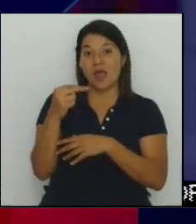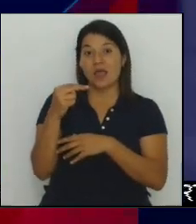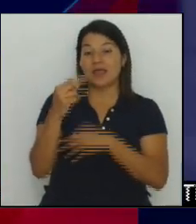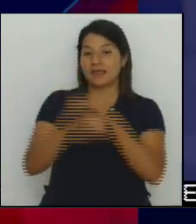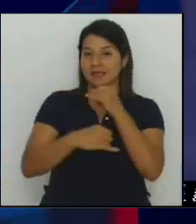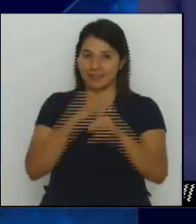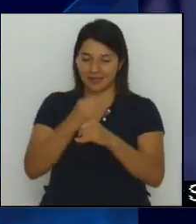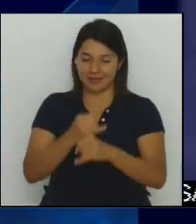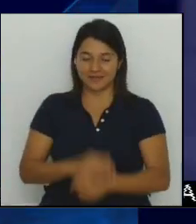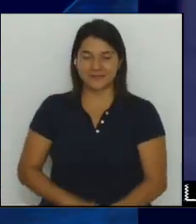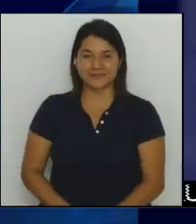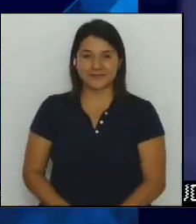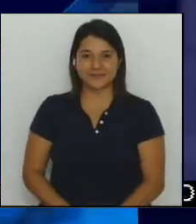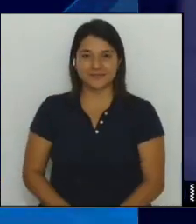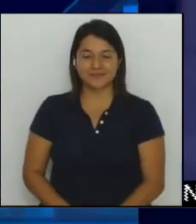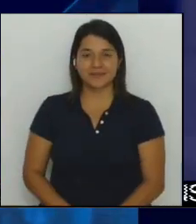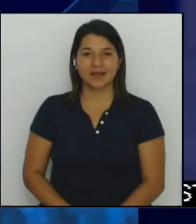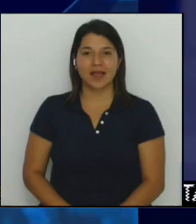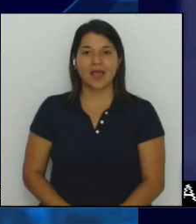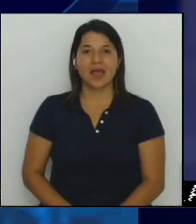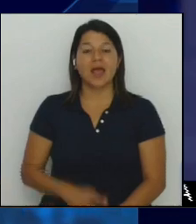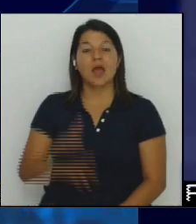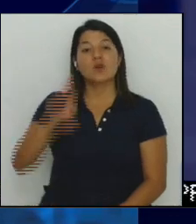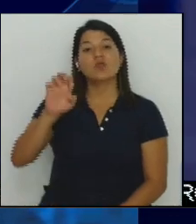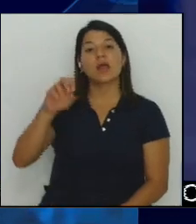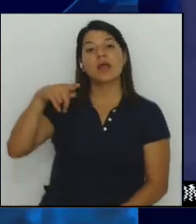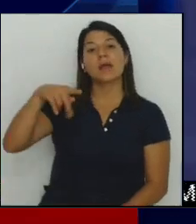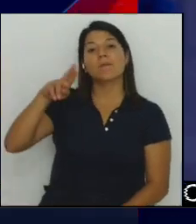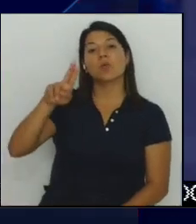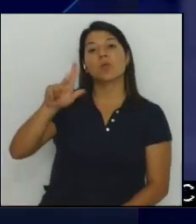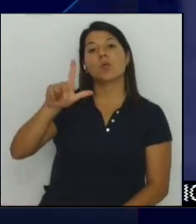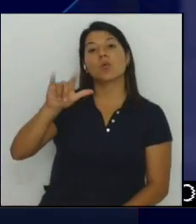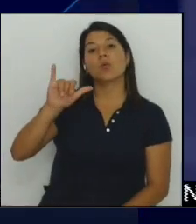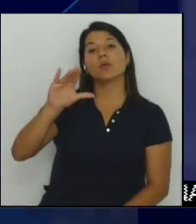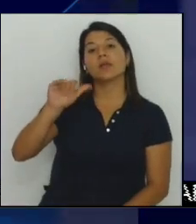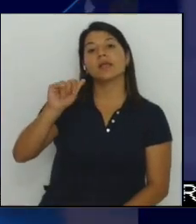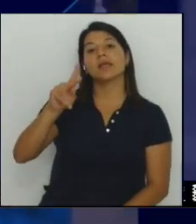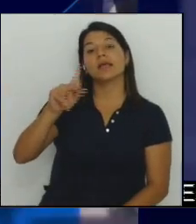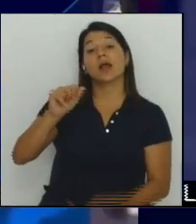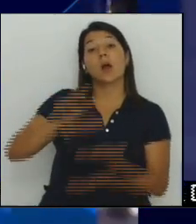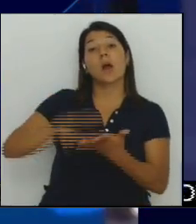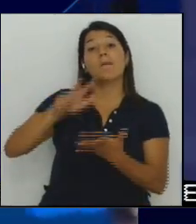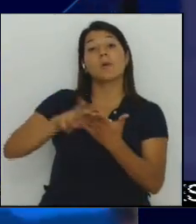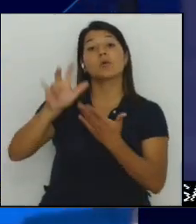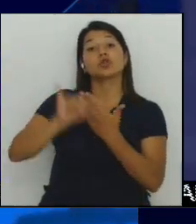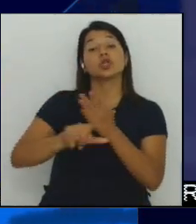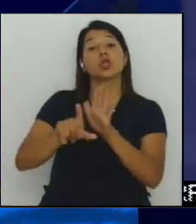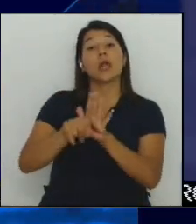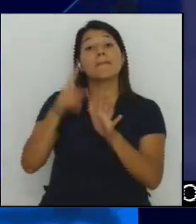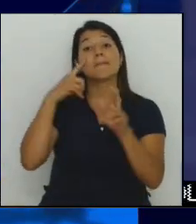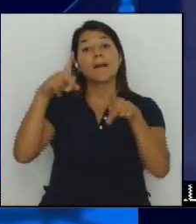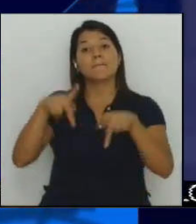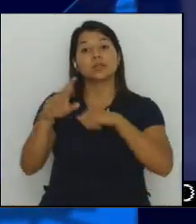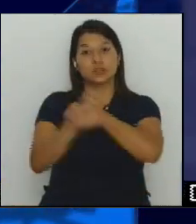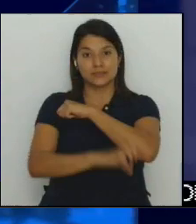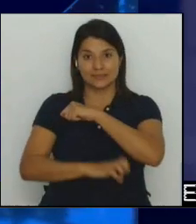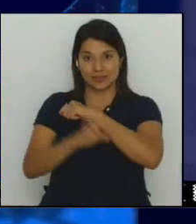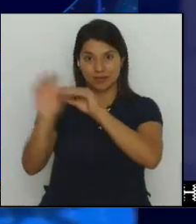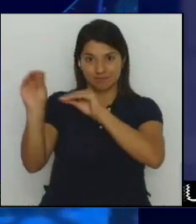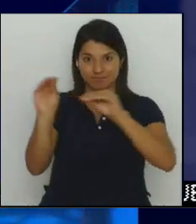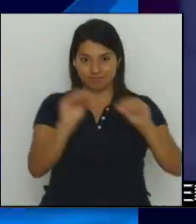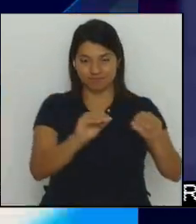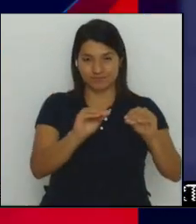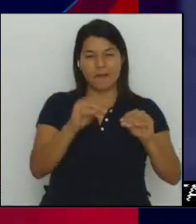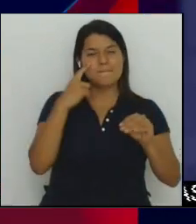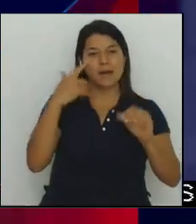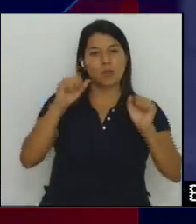Los republicanos aprobaron en la Cámara Baja un proyecto de ley migratoria para enfrentar lo que muchos califican como una crisis en la